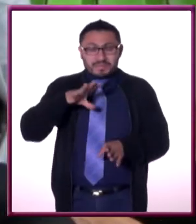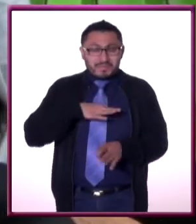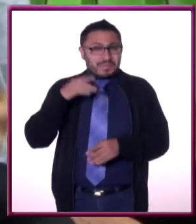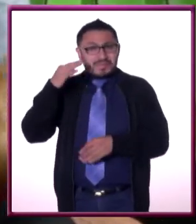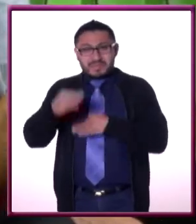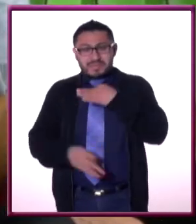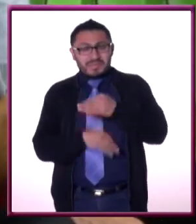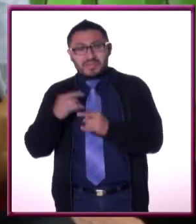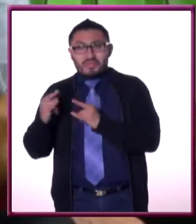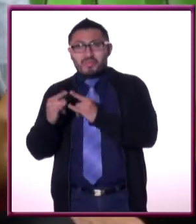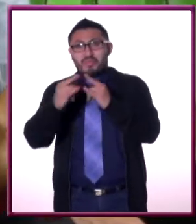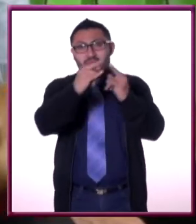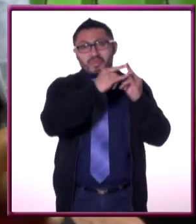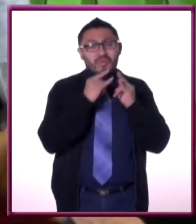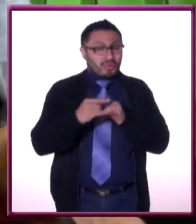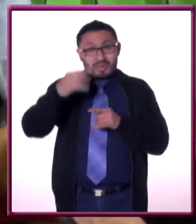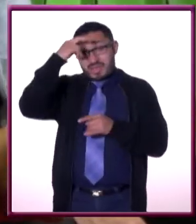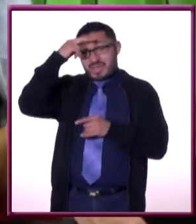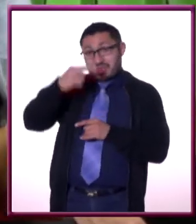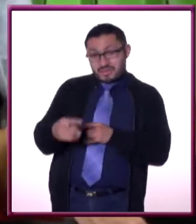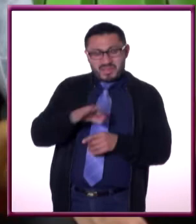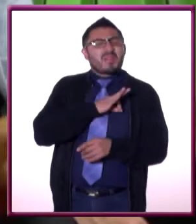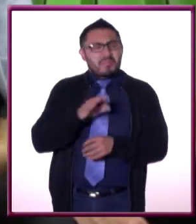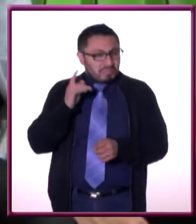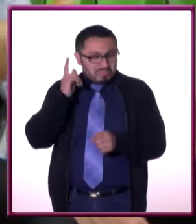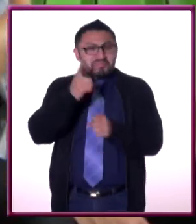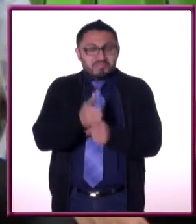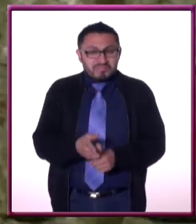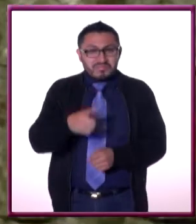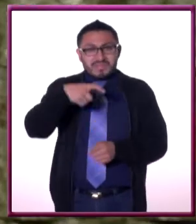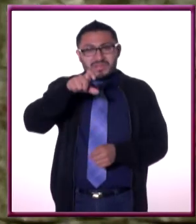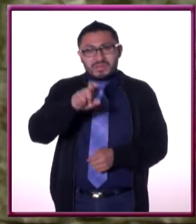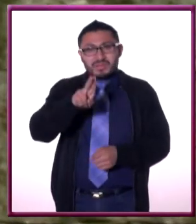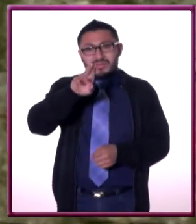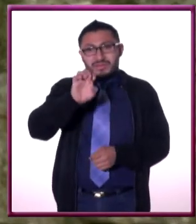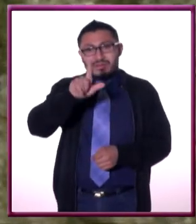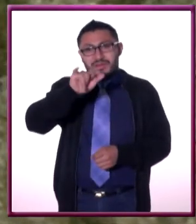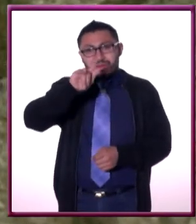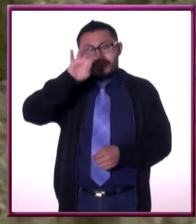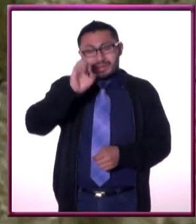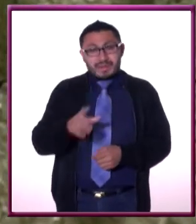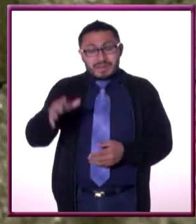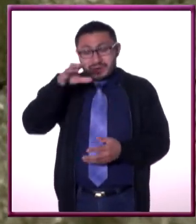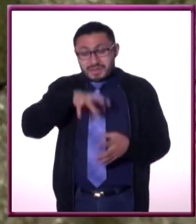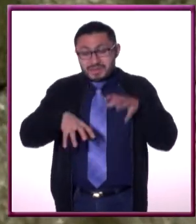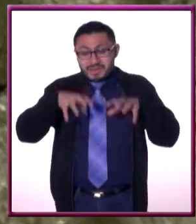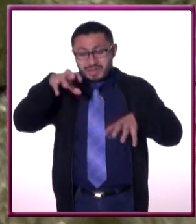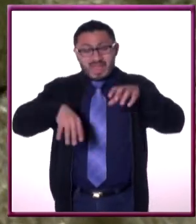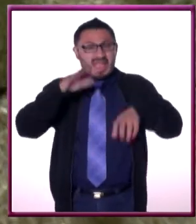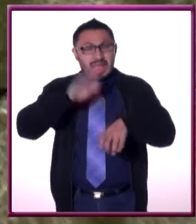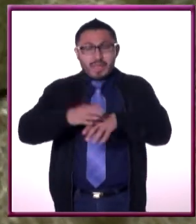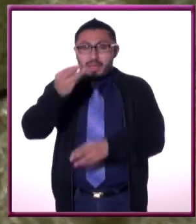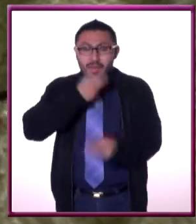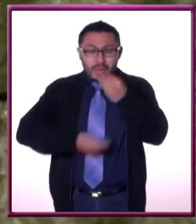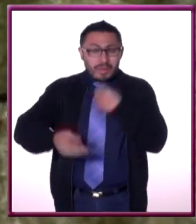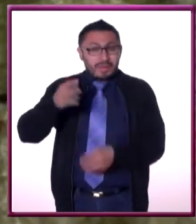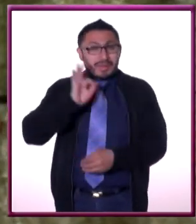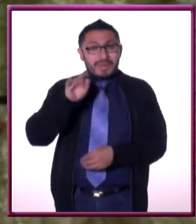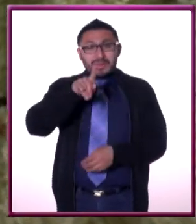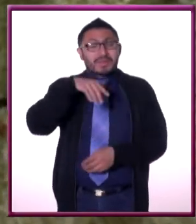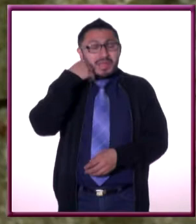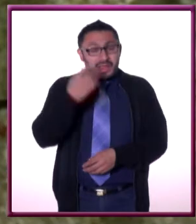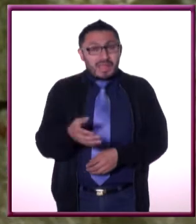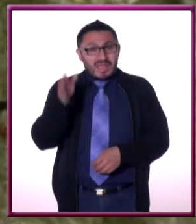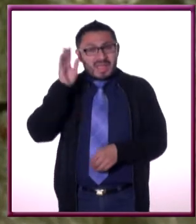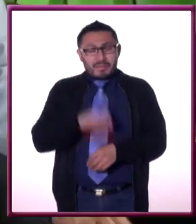disponibles en todos los tianguis de México, podemos encontrar los quelites regionales, sobre todo los más consumidos, pero incluso si queremos